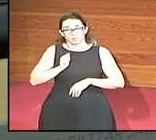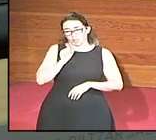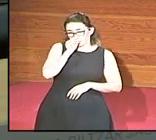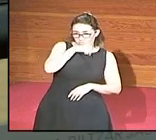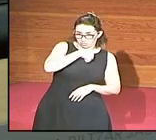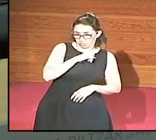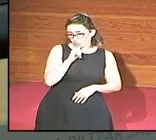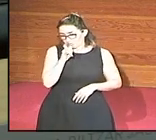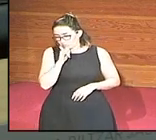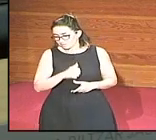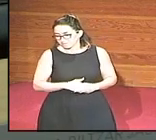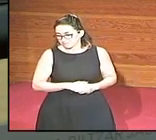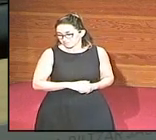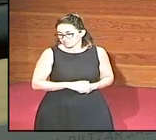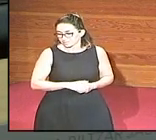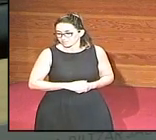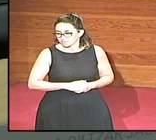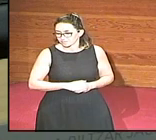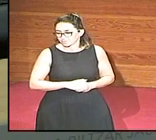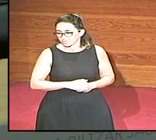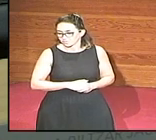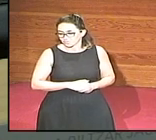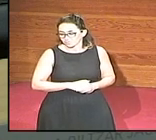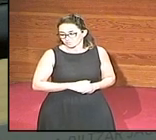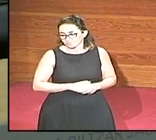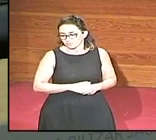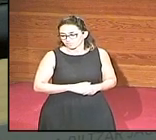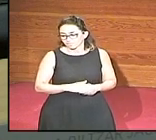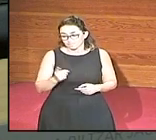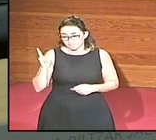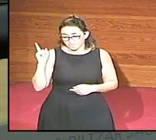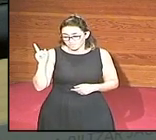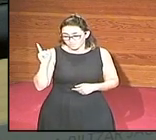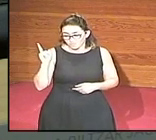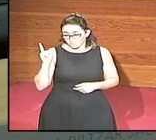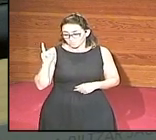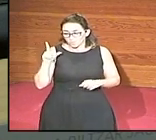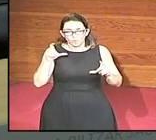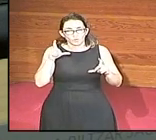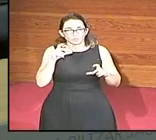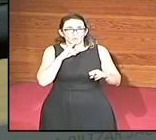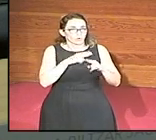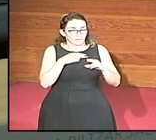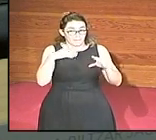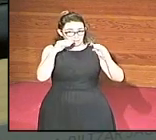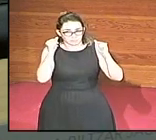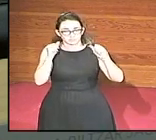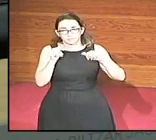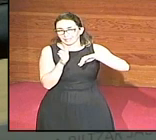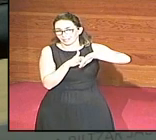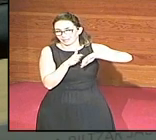Esto no me acuerdo de los nombres, el de la